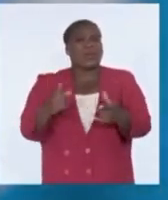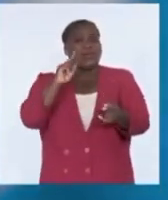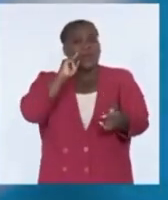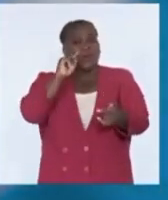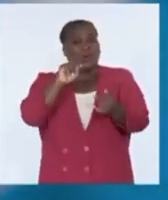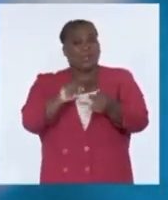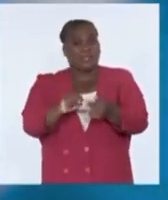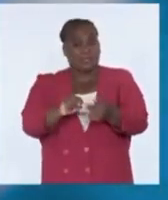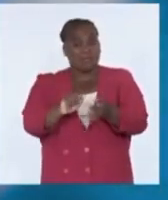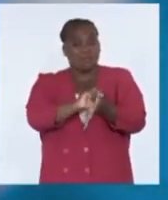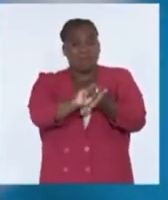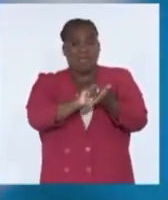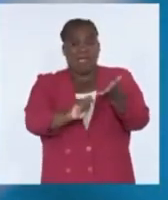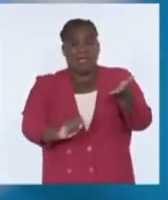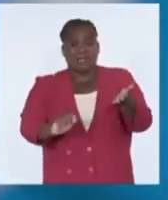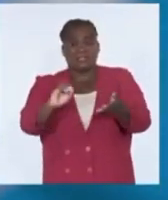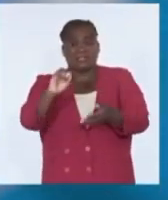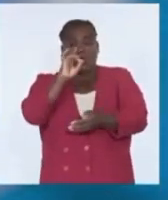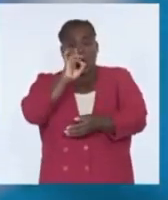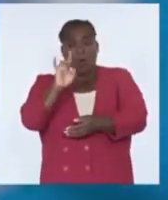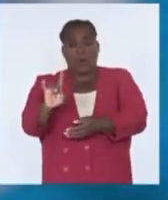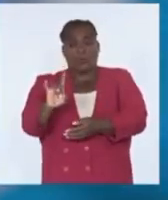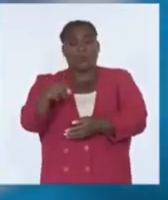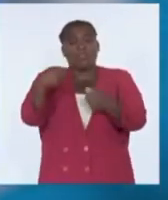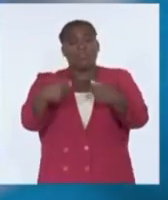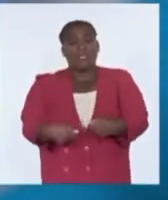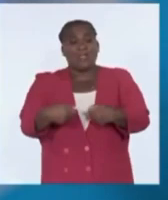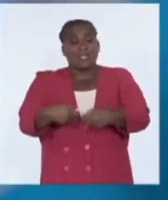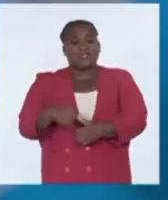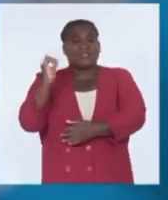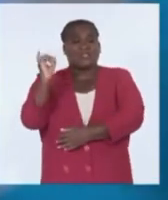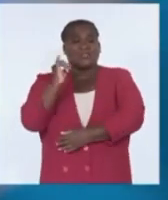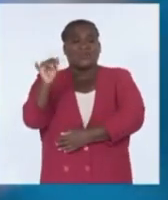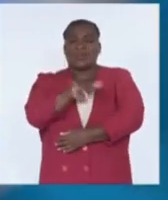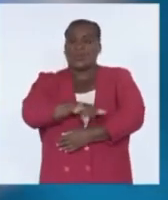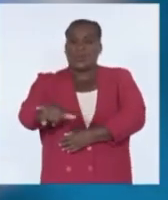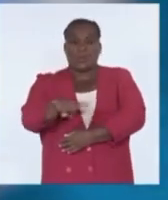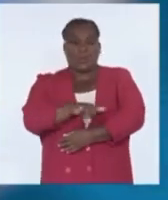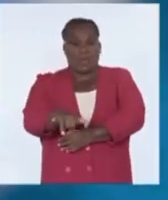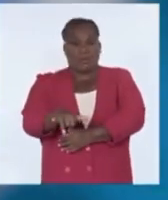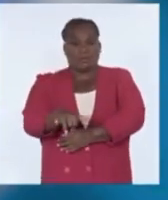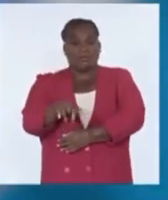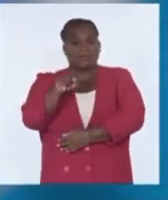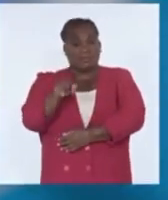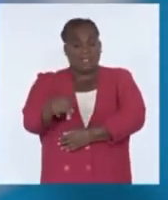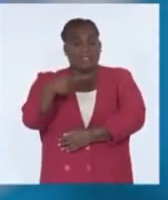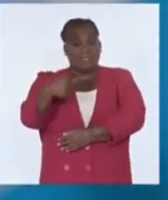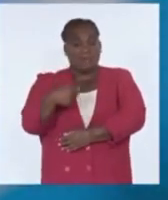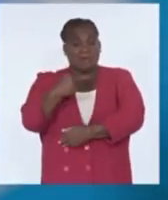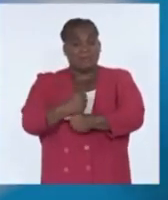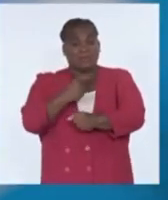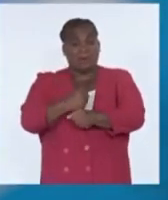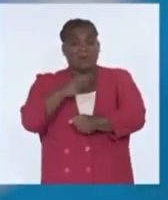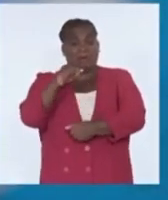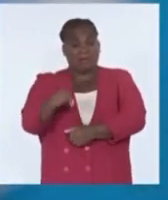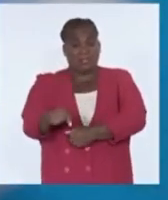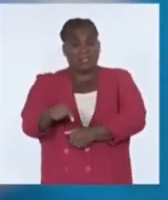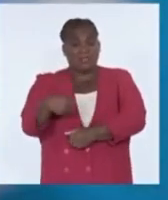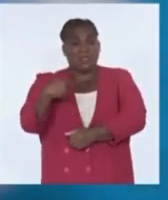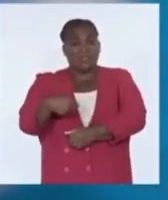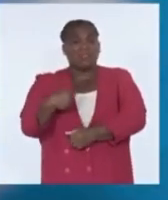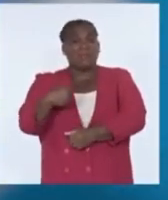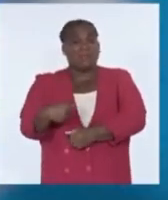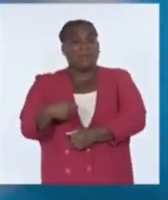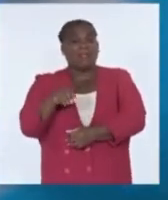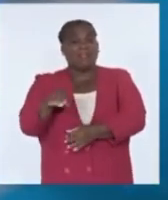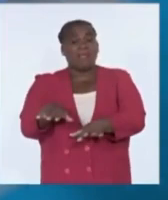carta de las Naciones Unidas y el derecho internacional por tanto un paso en esa dirección sería rediseñar y recapitalizar